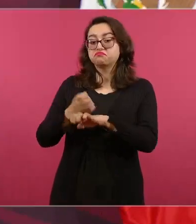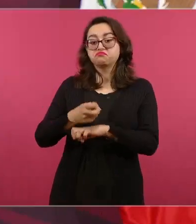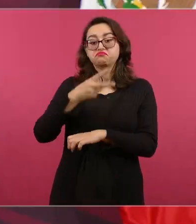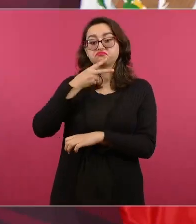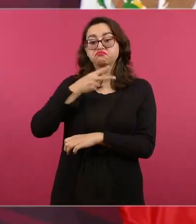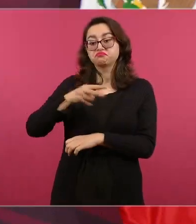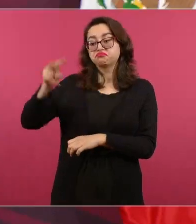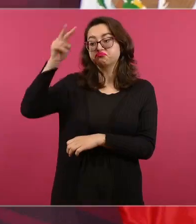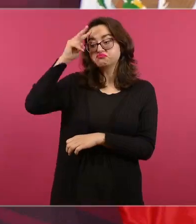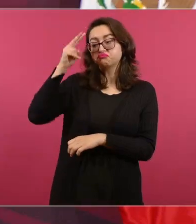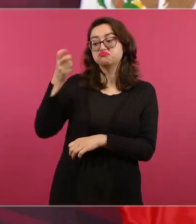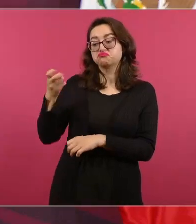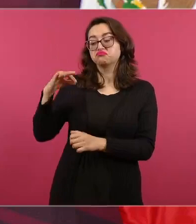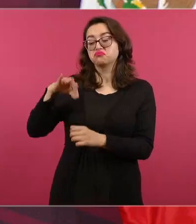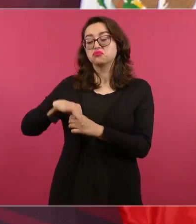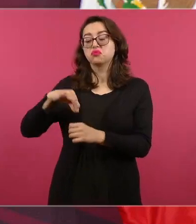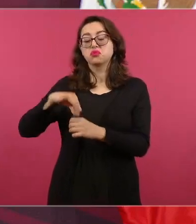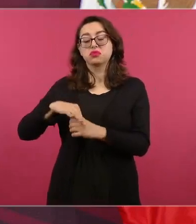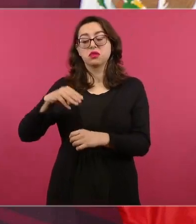comprendía